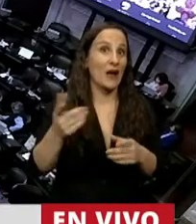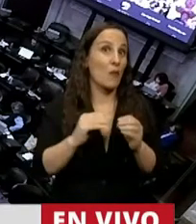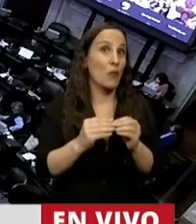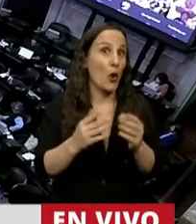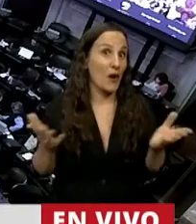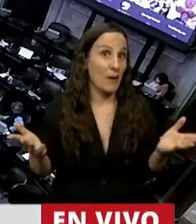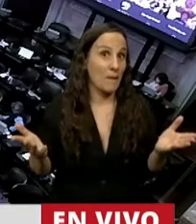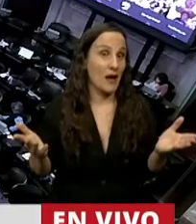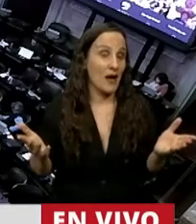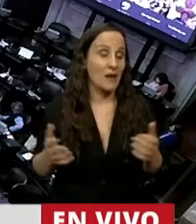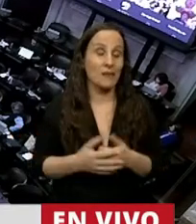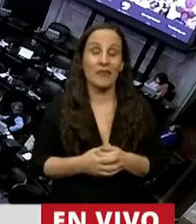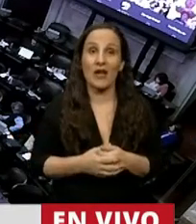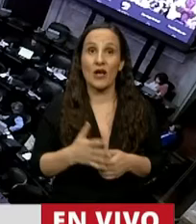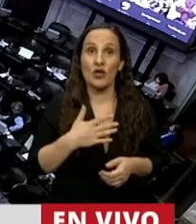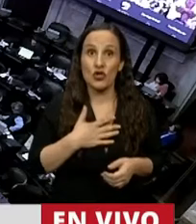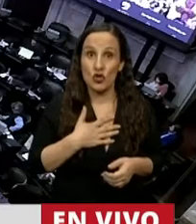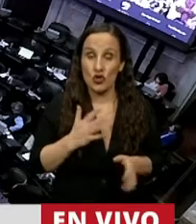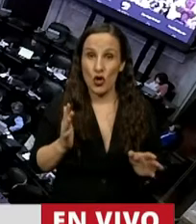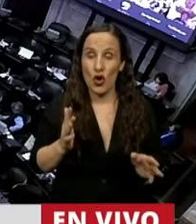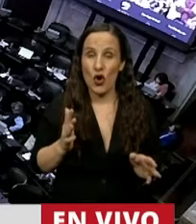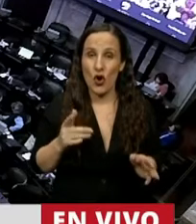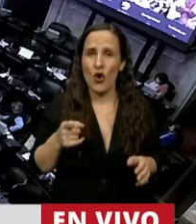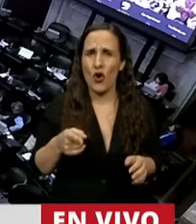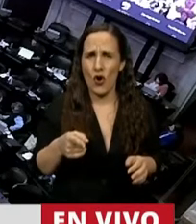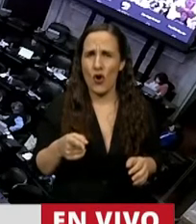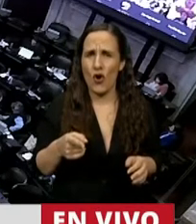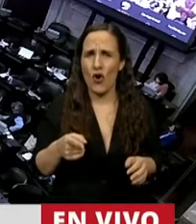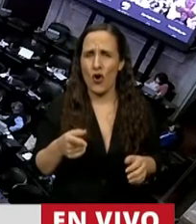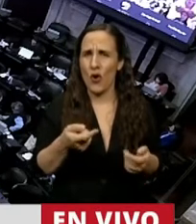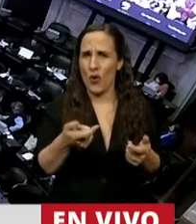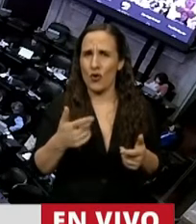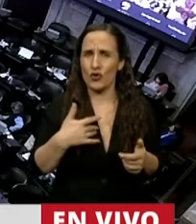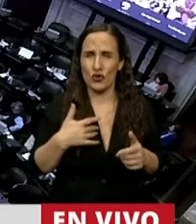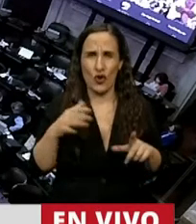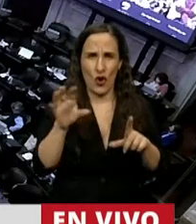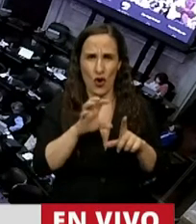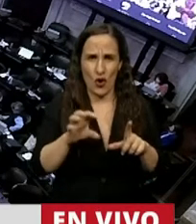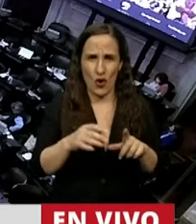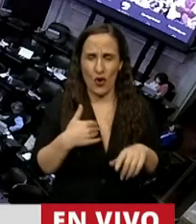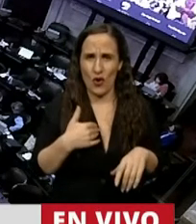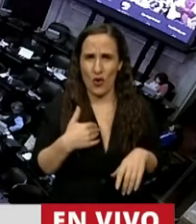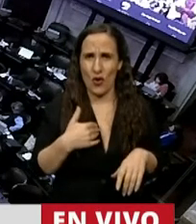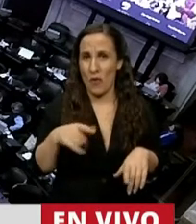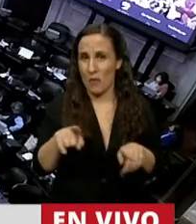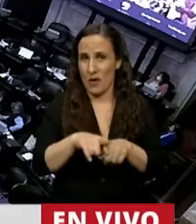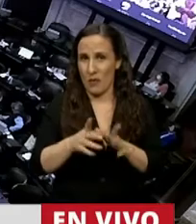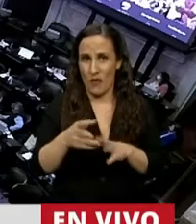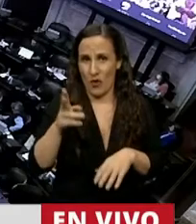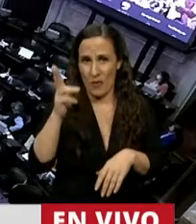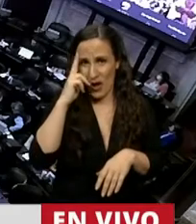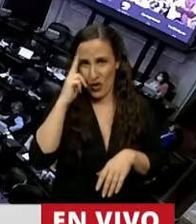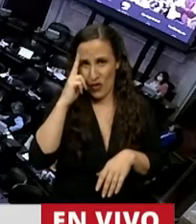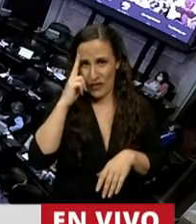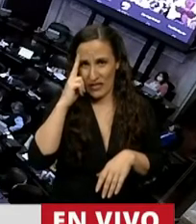problema. Pero yo, ahí hay poco. Es decir, que si yo estoy remoto, estoy como el 99%